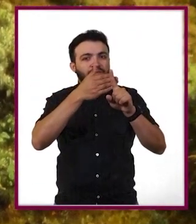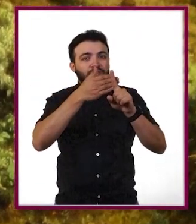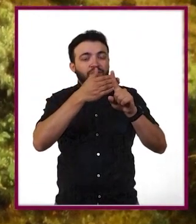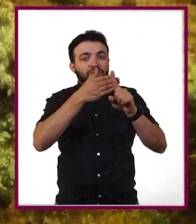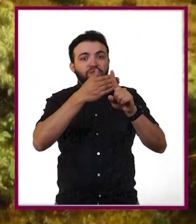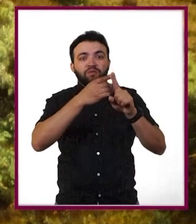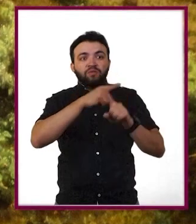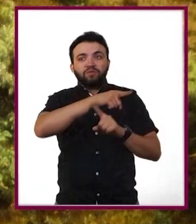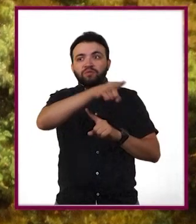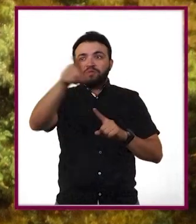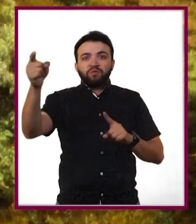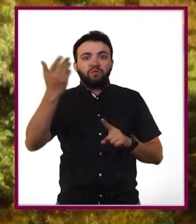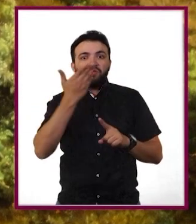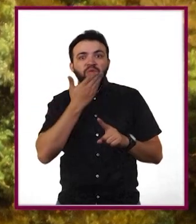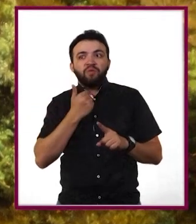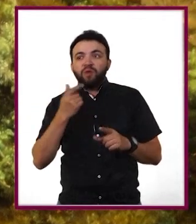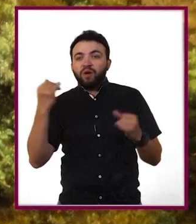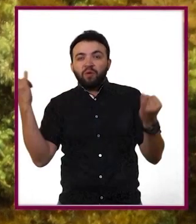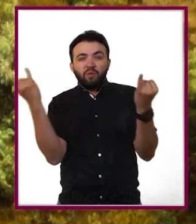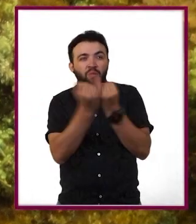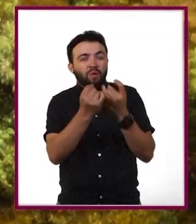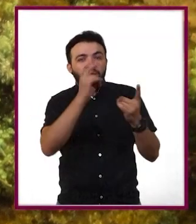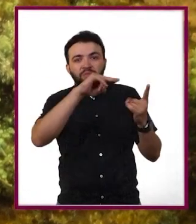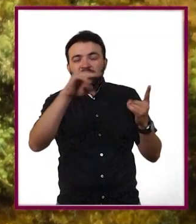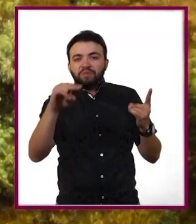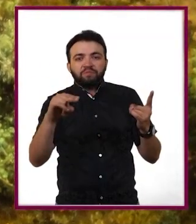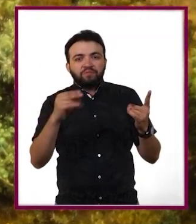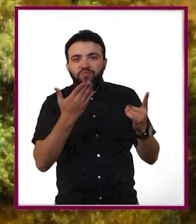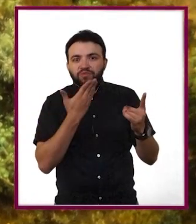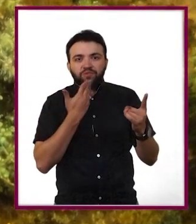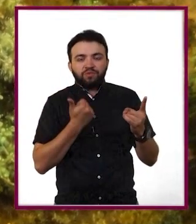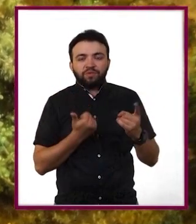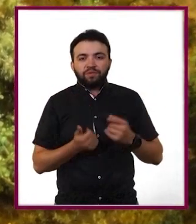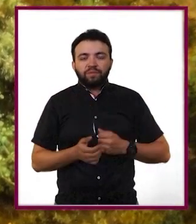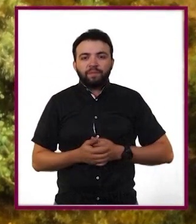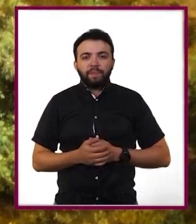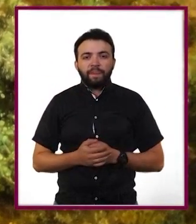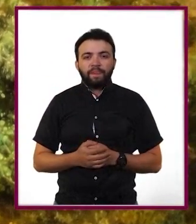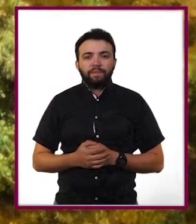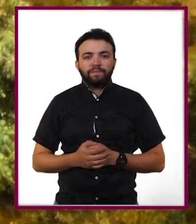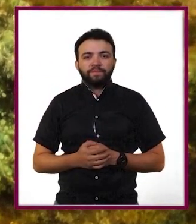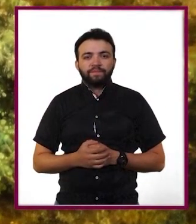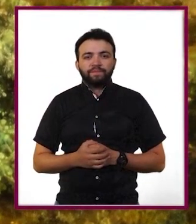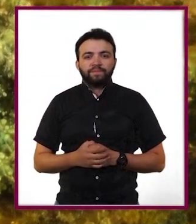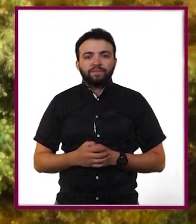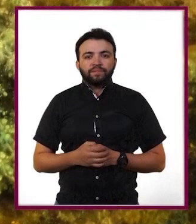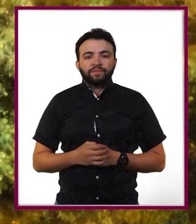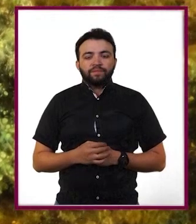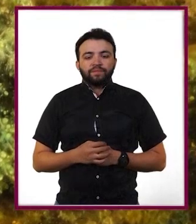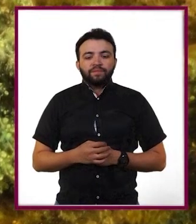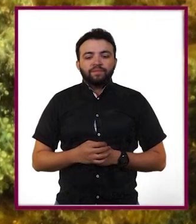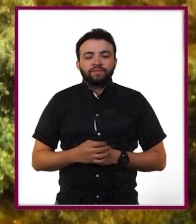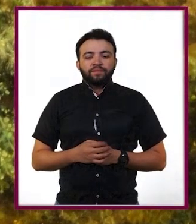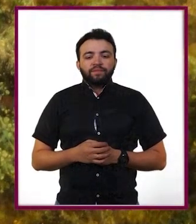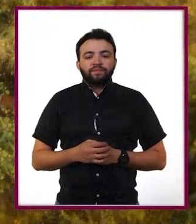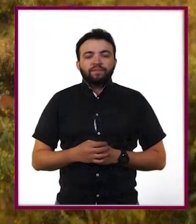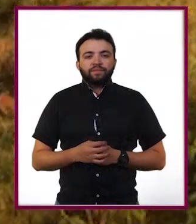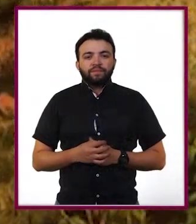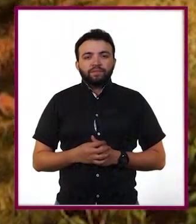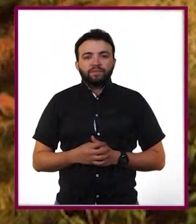particular, que es la perspectiva que logra Velasco, no la logra ningún pintor.